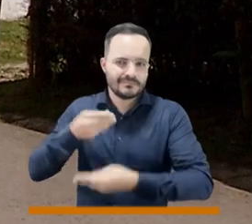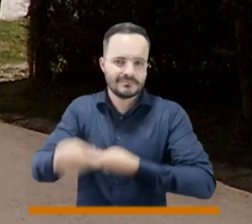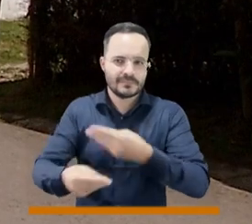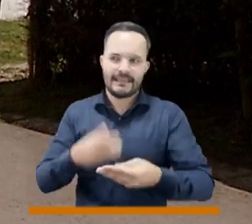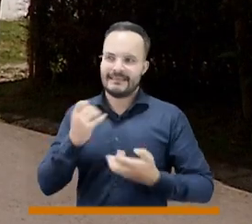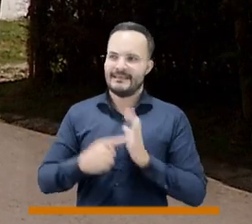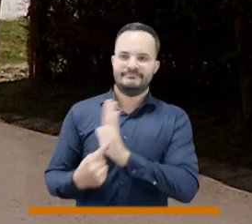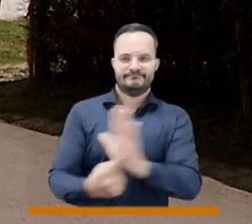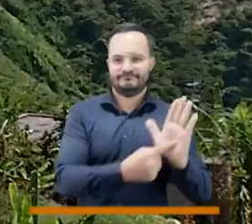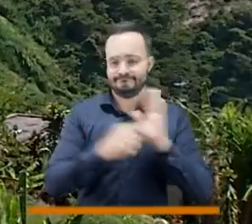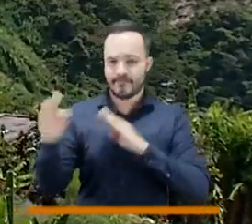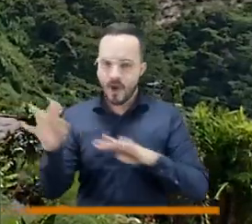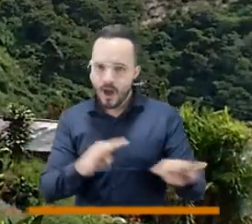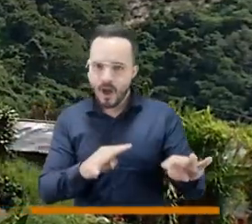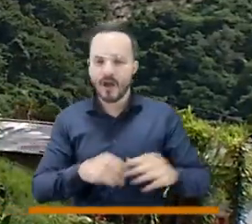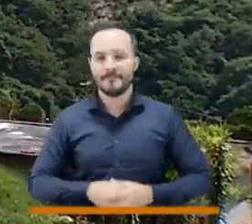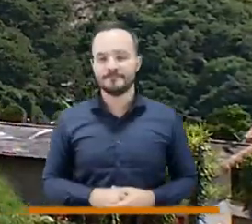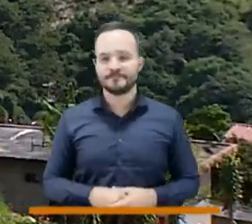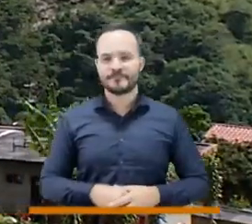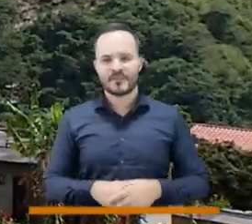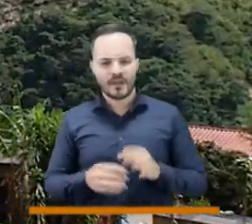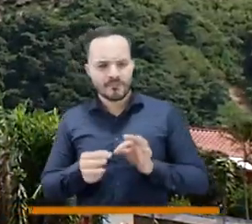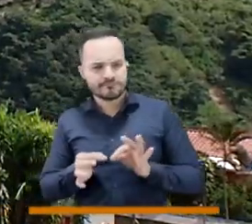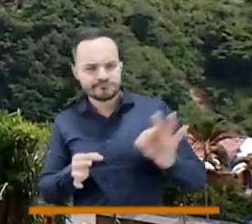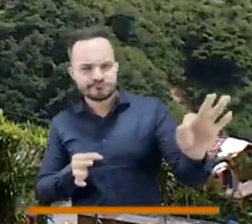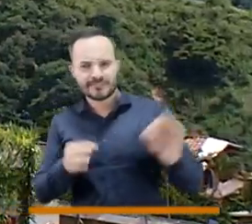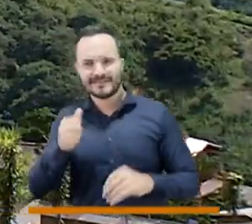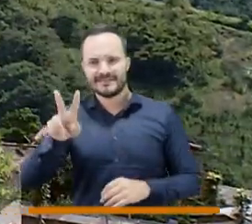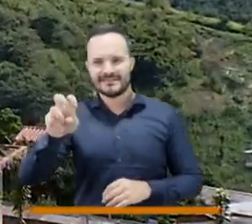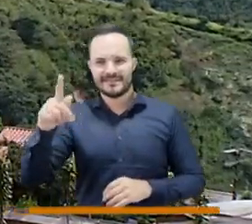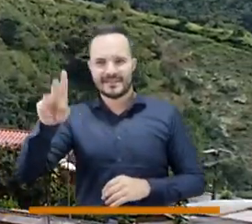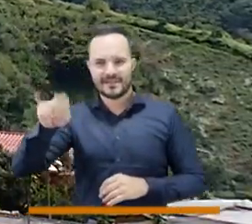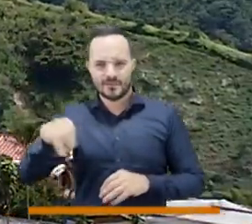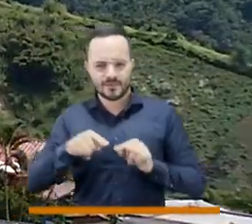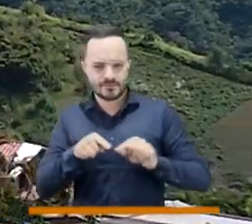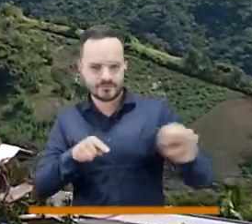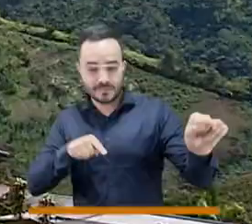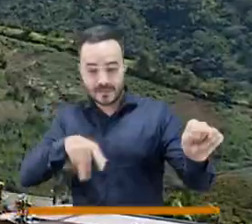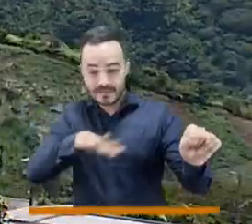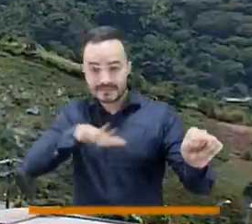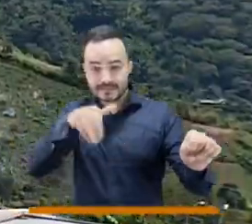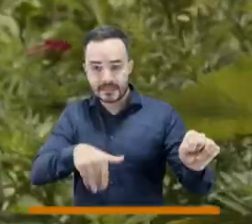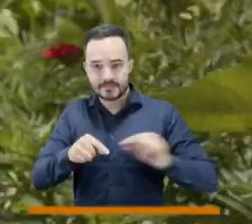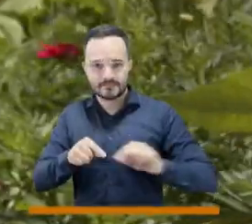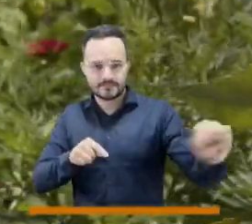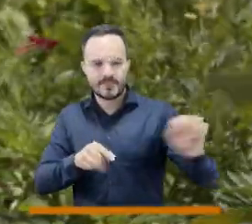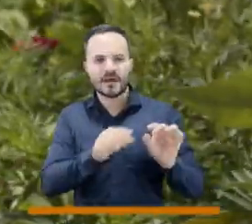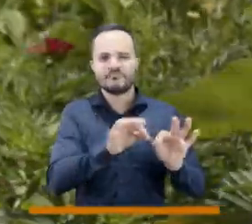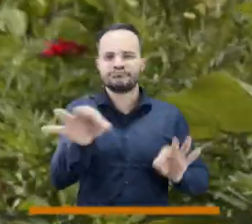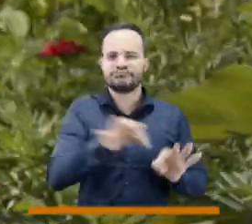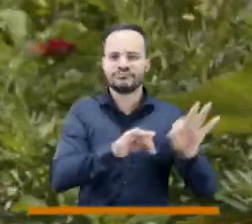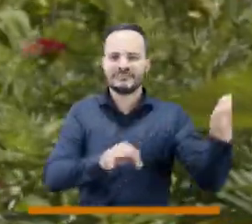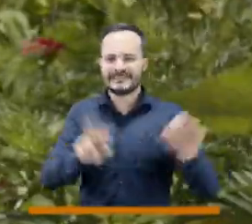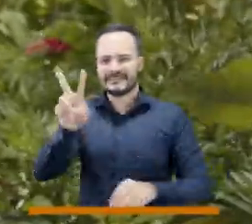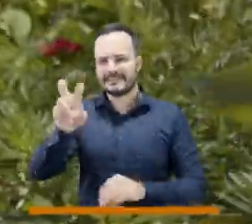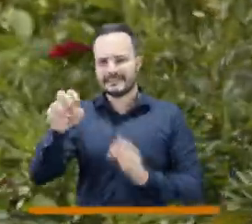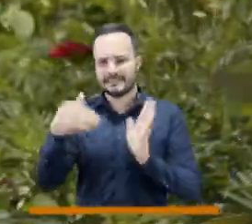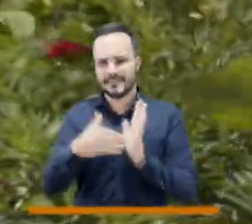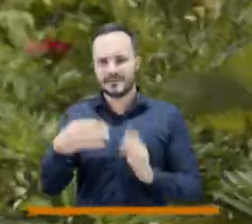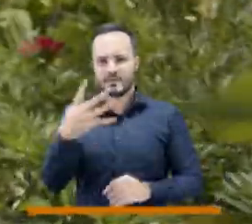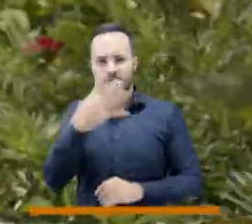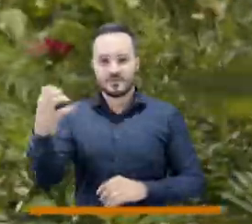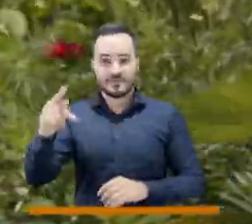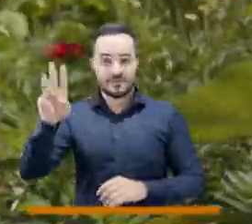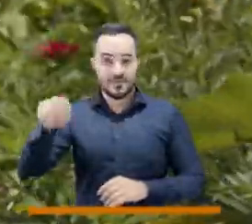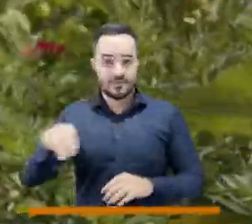sitúa a 17 kilómetros de distancia del centro de la ciudad. Tiene una extensión de 7.412 hectáreas. Santa Elena hace